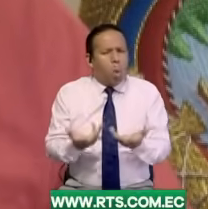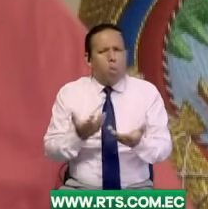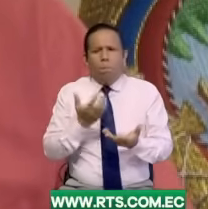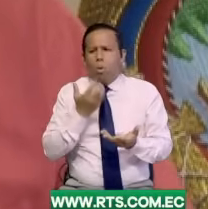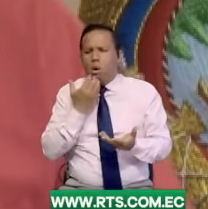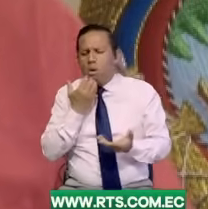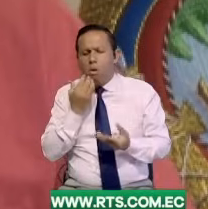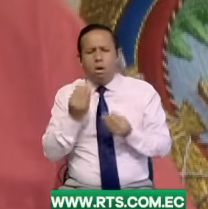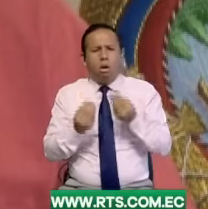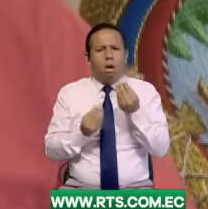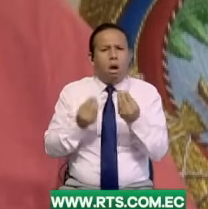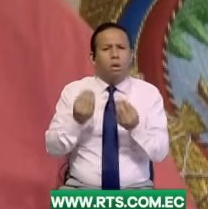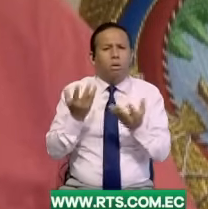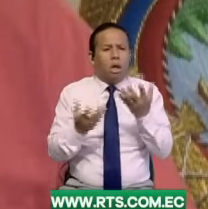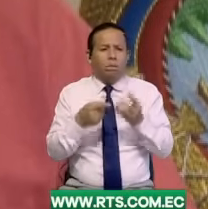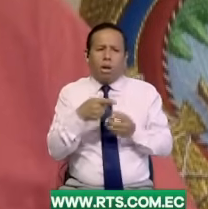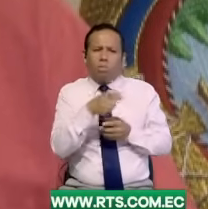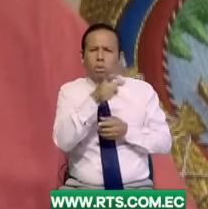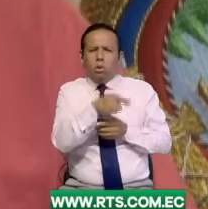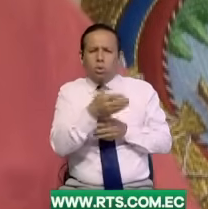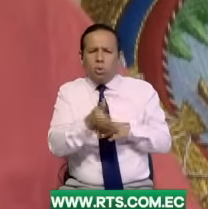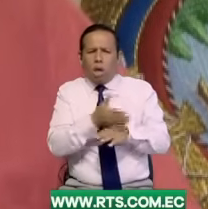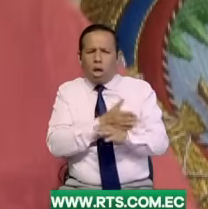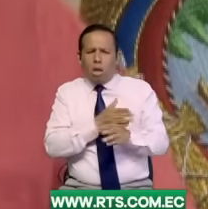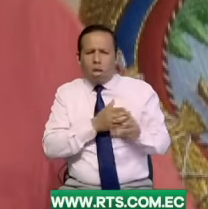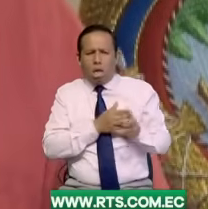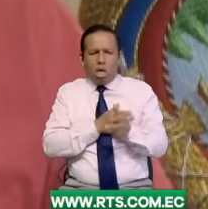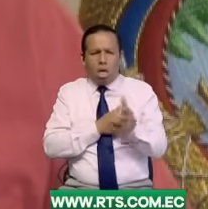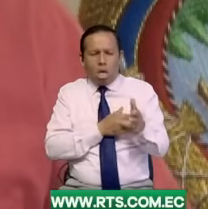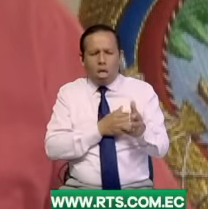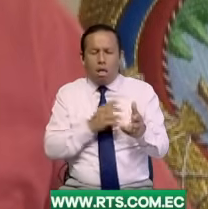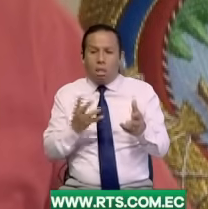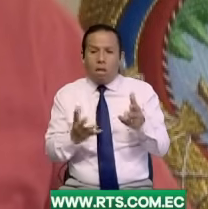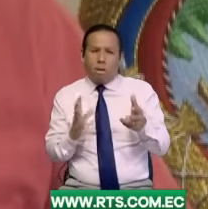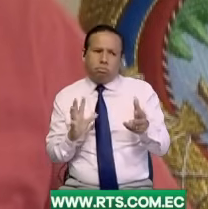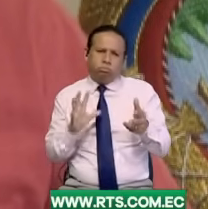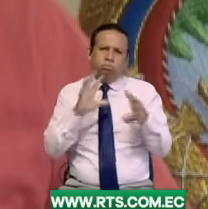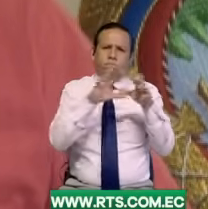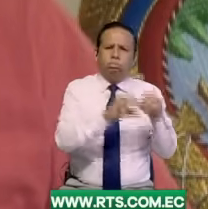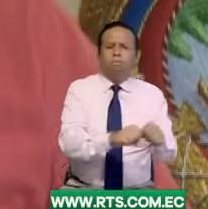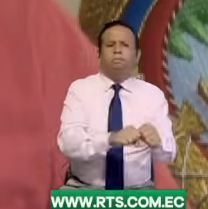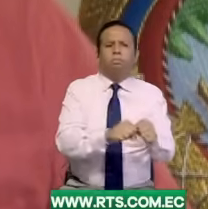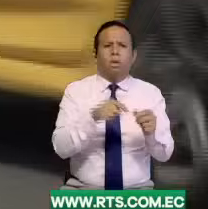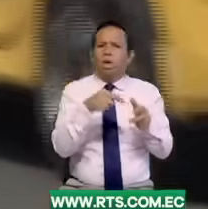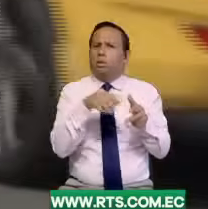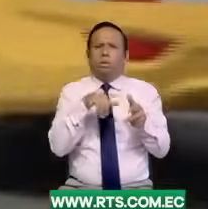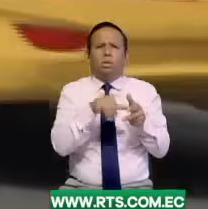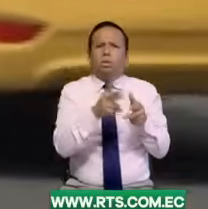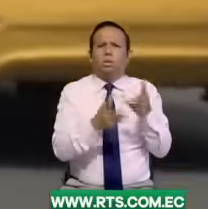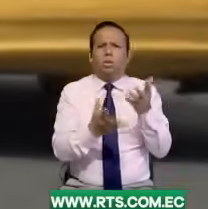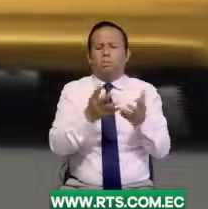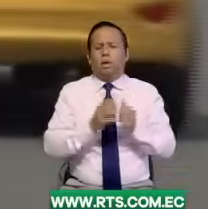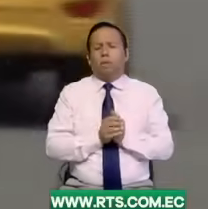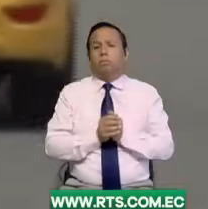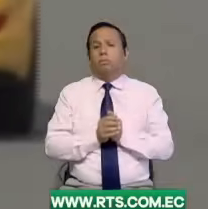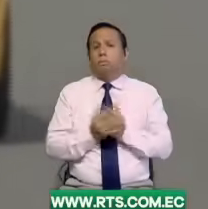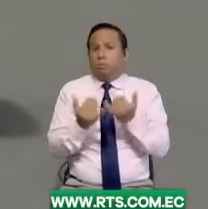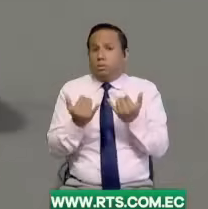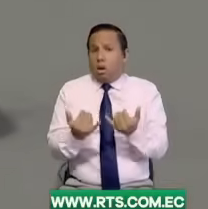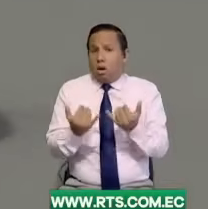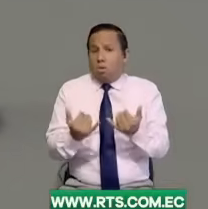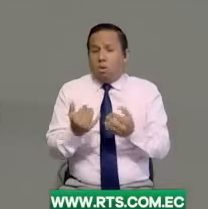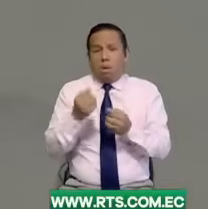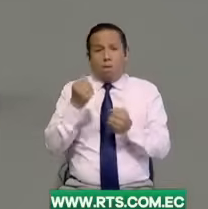de llegar a esta persona que está posiblemente continúa haciendo estos actos. Es por eso que los transportistas enfatizan